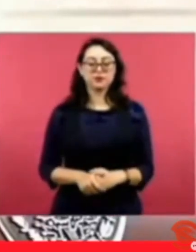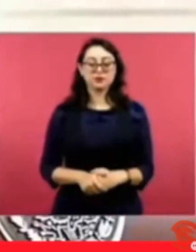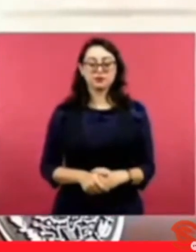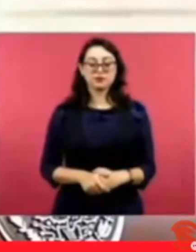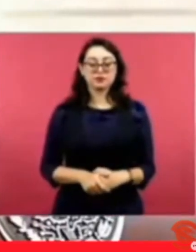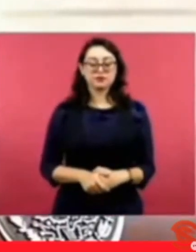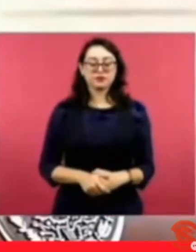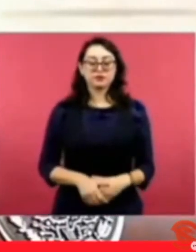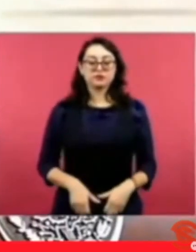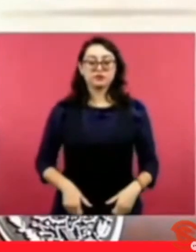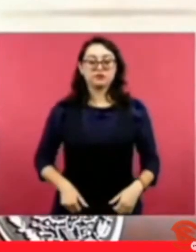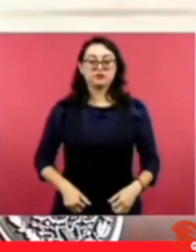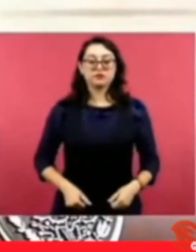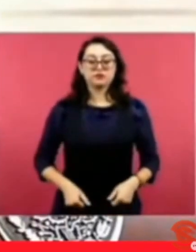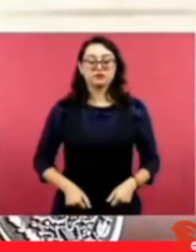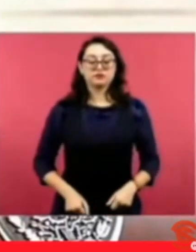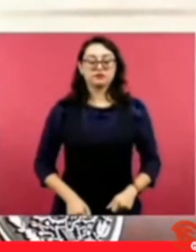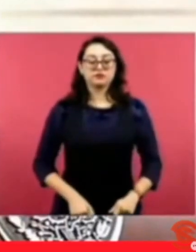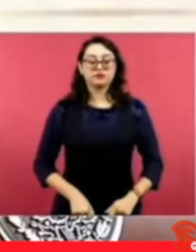fue